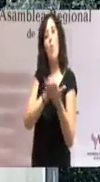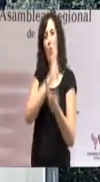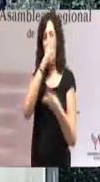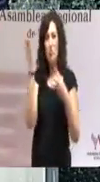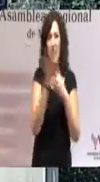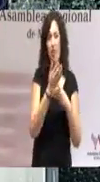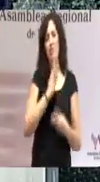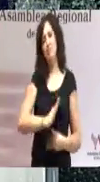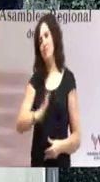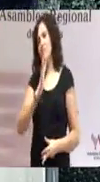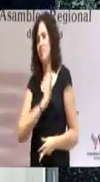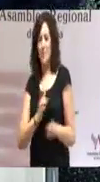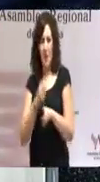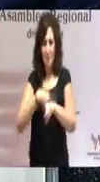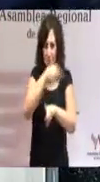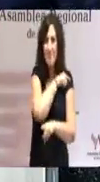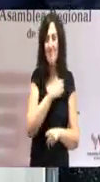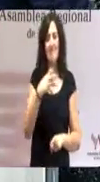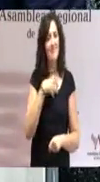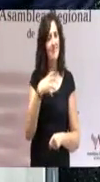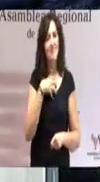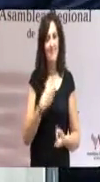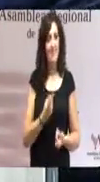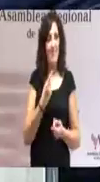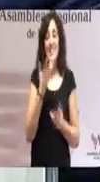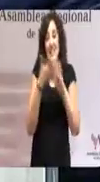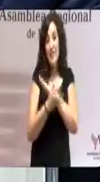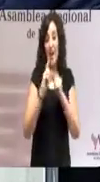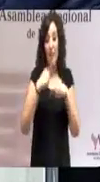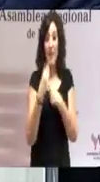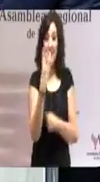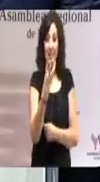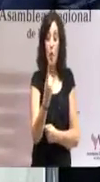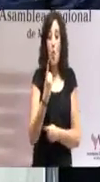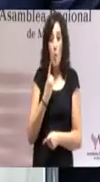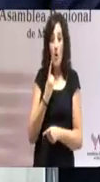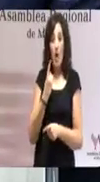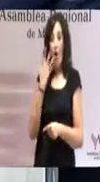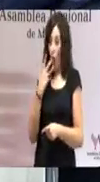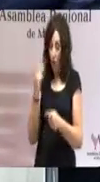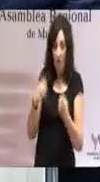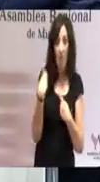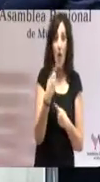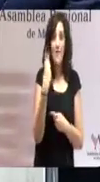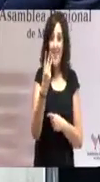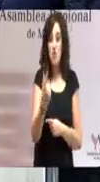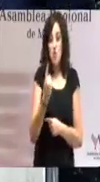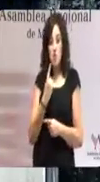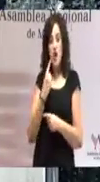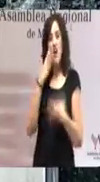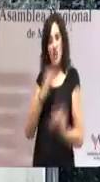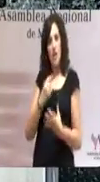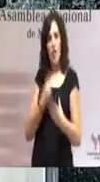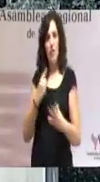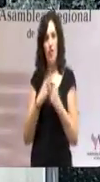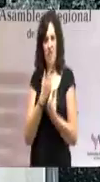de las familias murcianas. O sea, señorías, una de cada tres familias murcianas que ustedes conocen están en riesgo de exclusión social. Pero ¿dónde